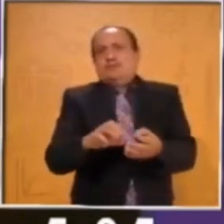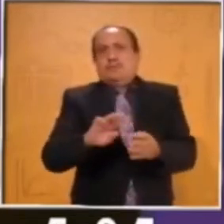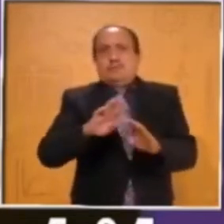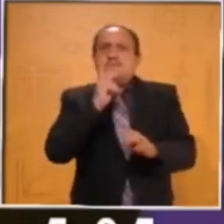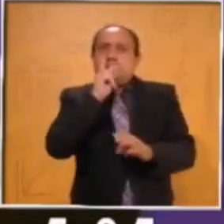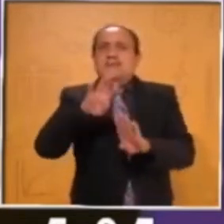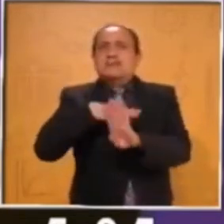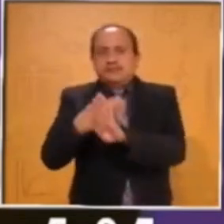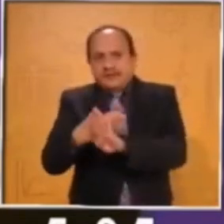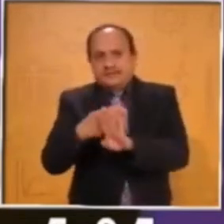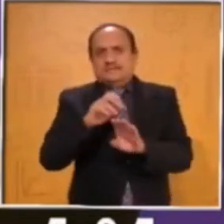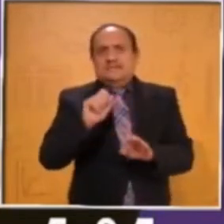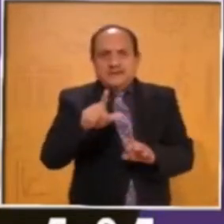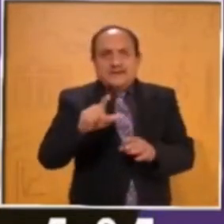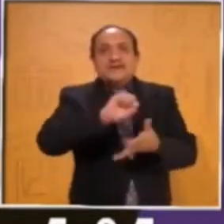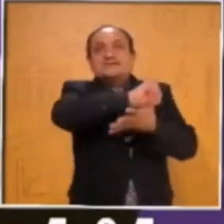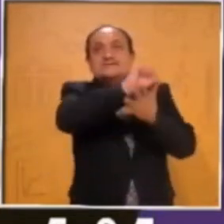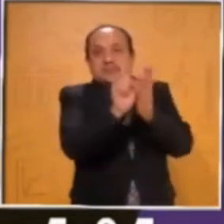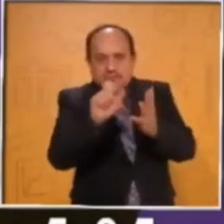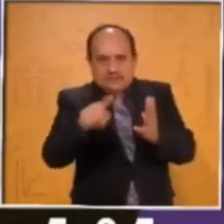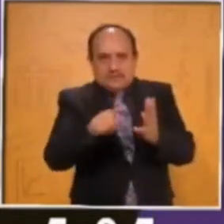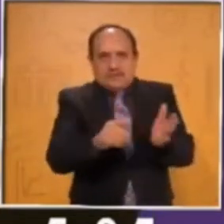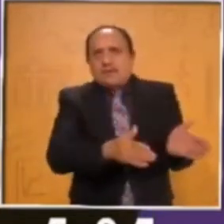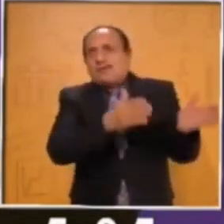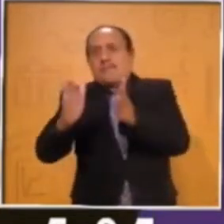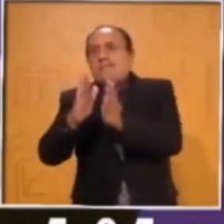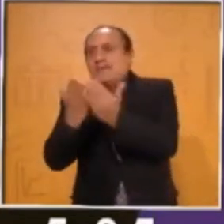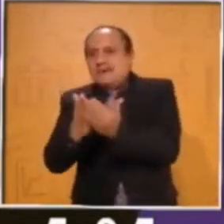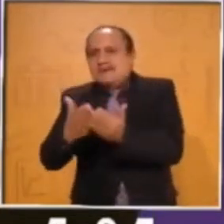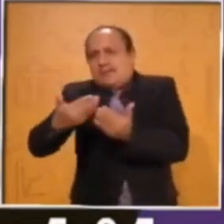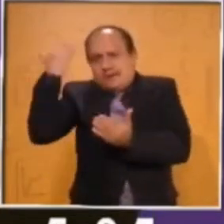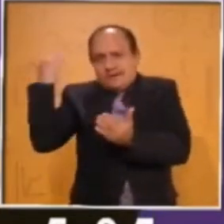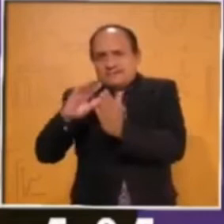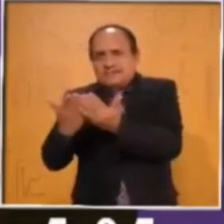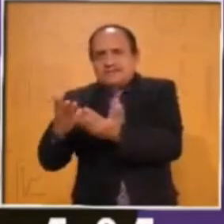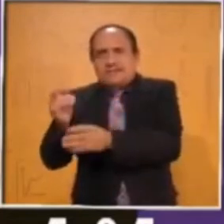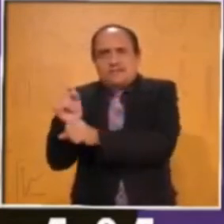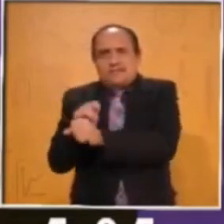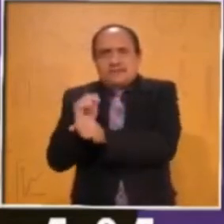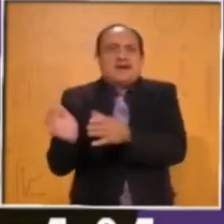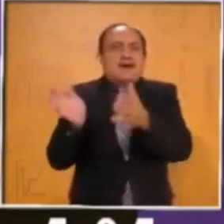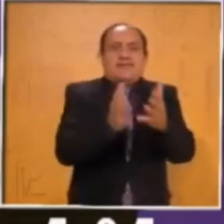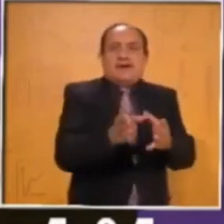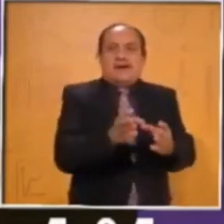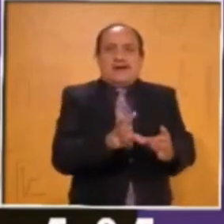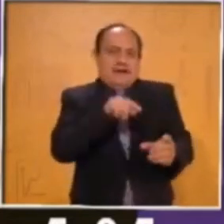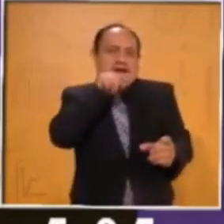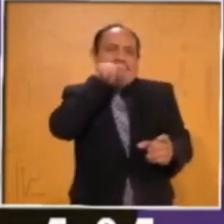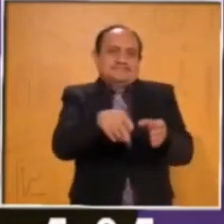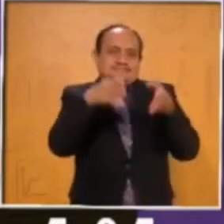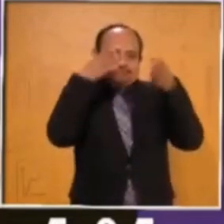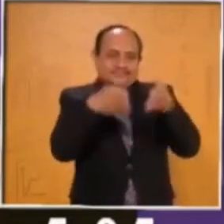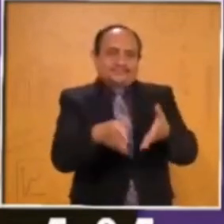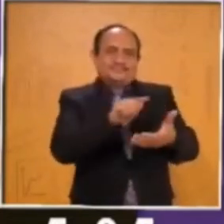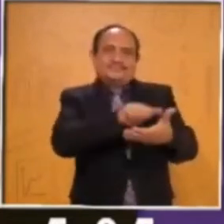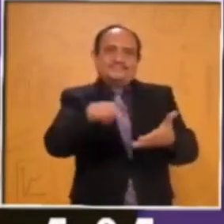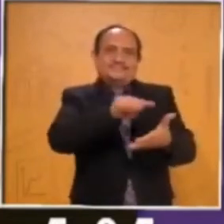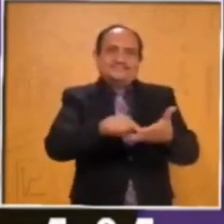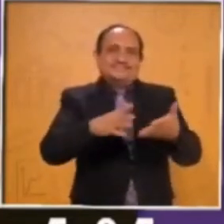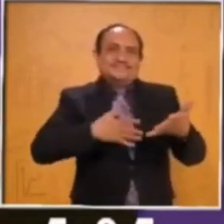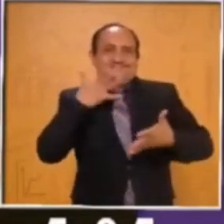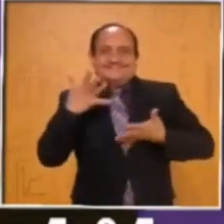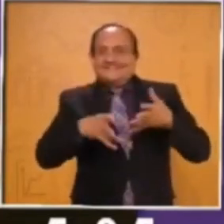eso nosotros teníamos que buscarlo en otro libro de sinónimos y antónimos. ¿Ok? Se los recomiendo, va a ser divertido y así pueden